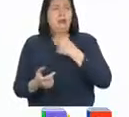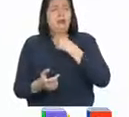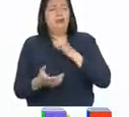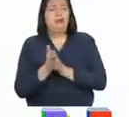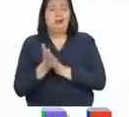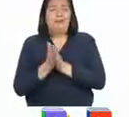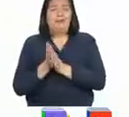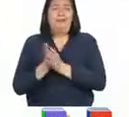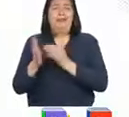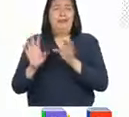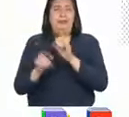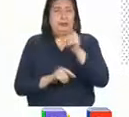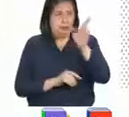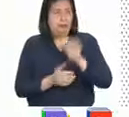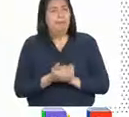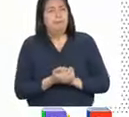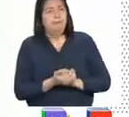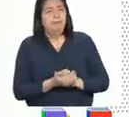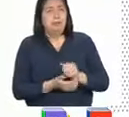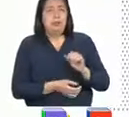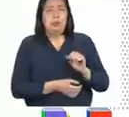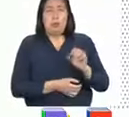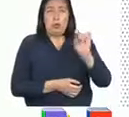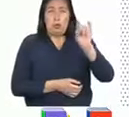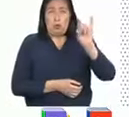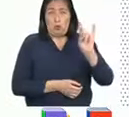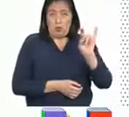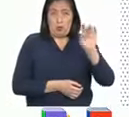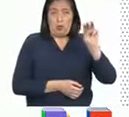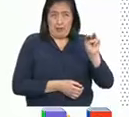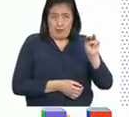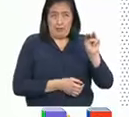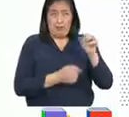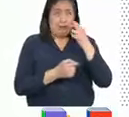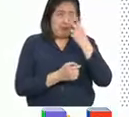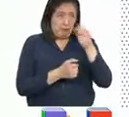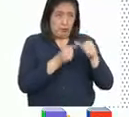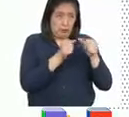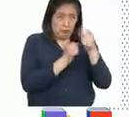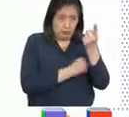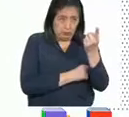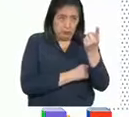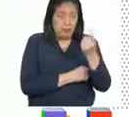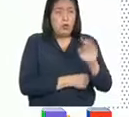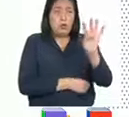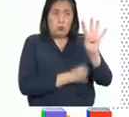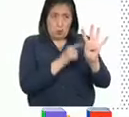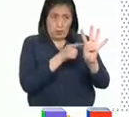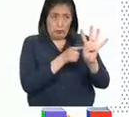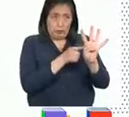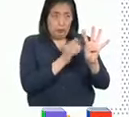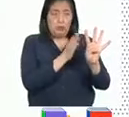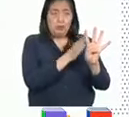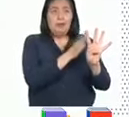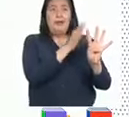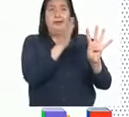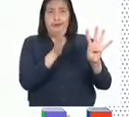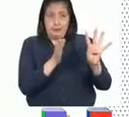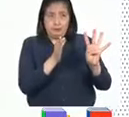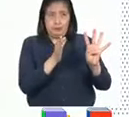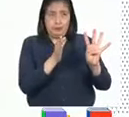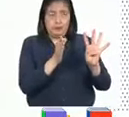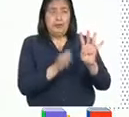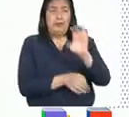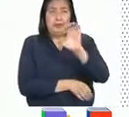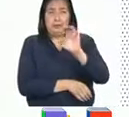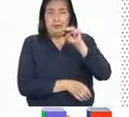encantan los retos. A ver, nos fijamos en la cifra de las unidades de millón. Es 4. Y luego nos fijamos